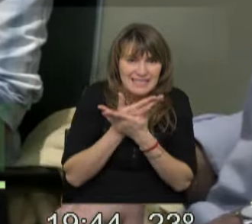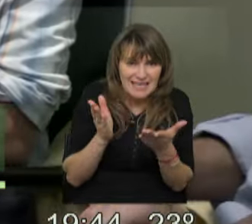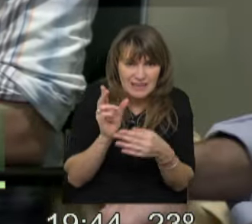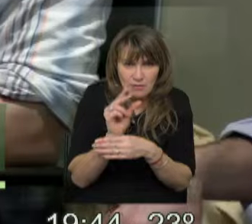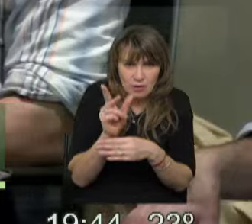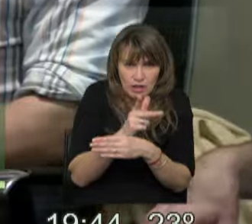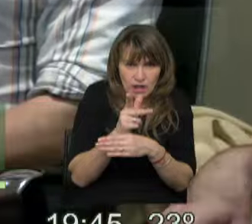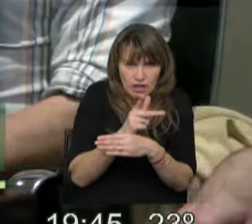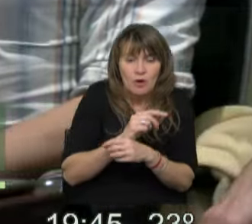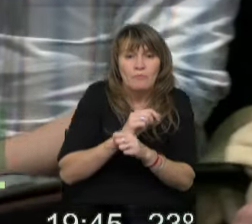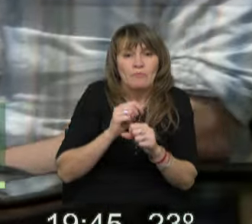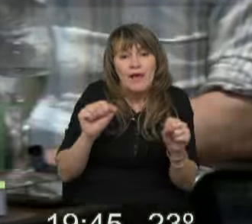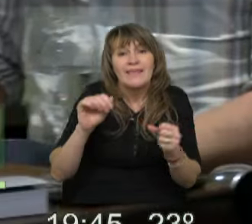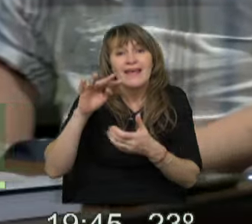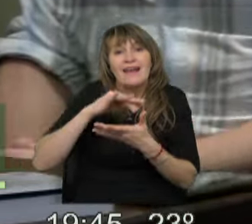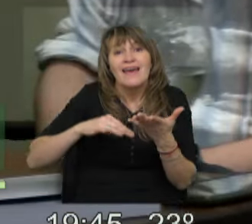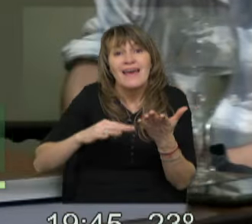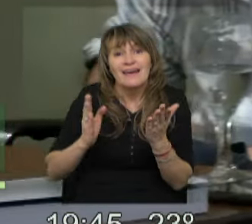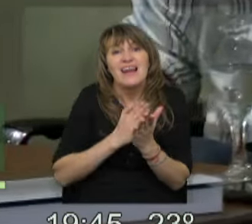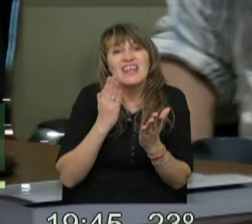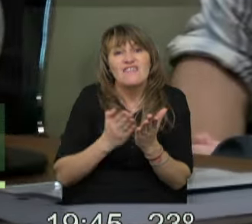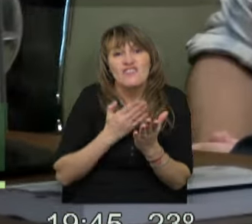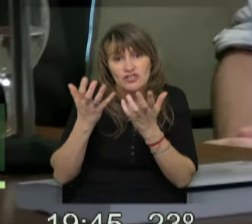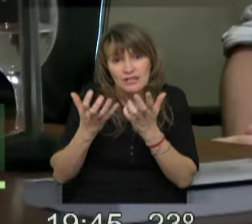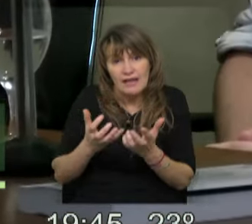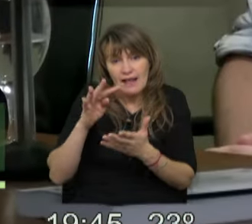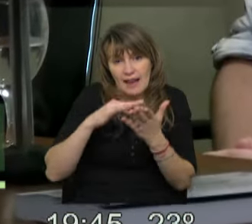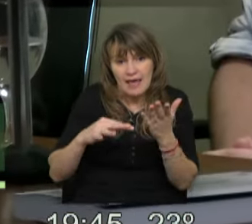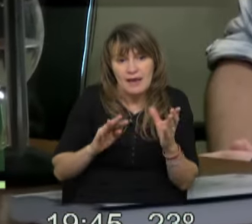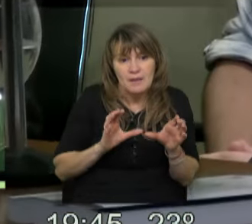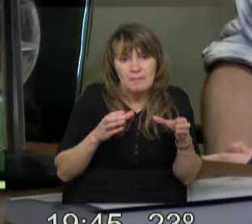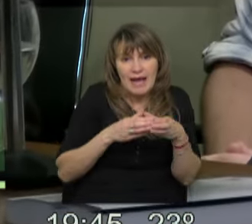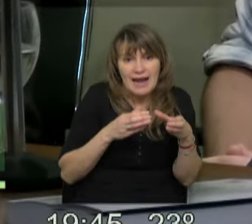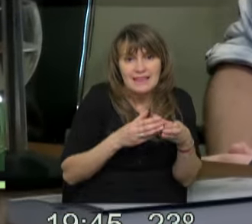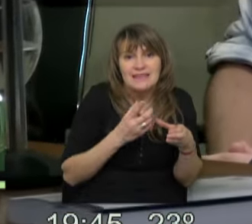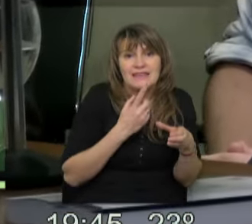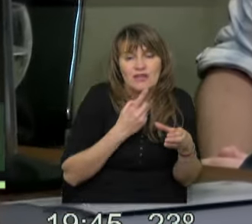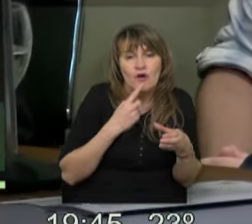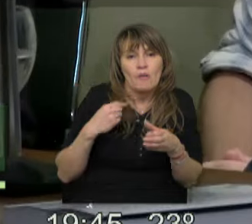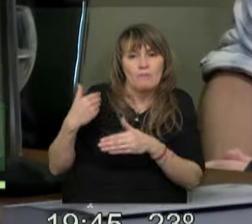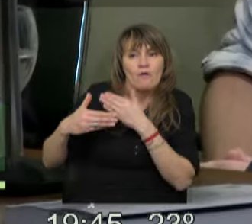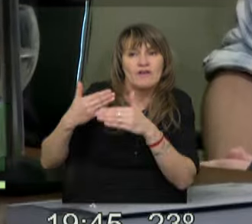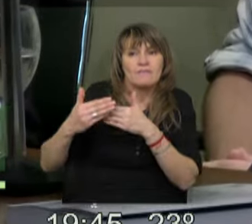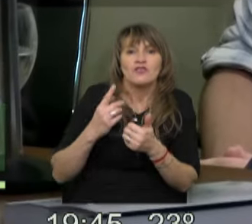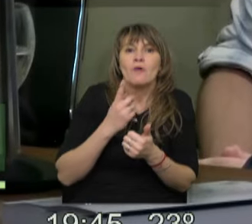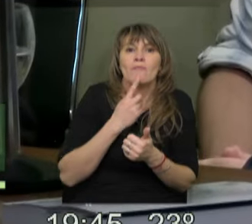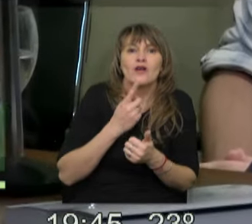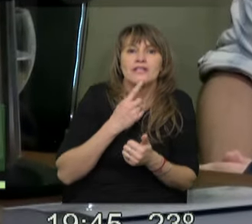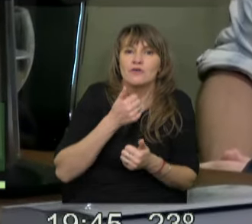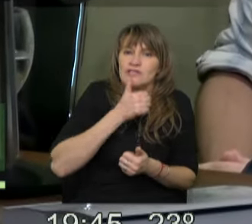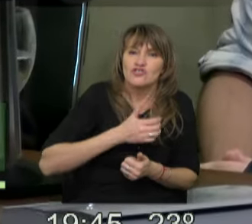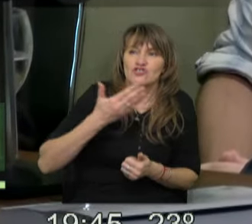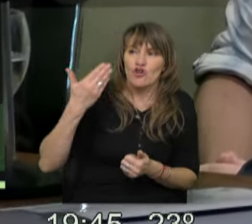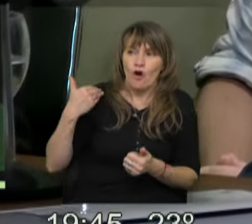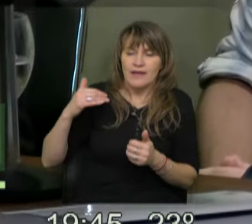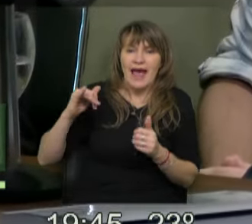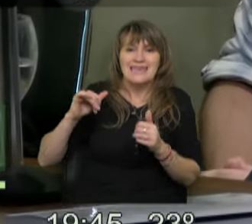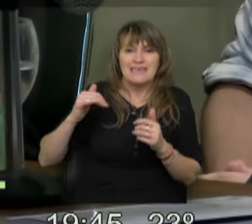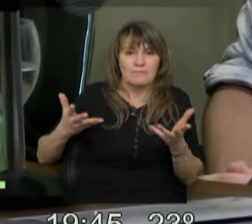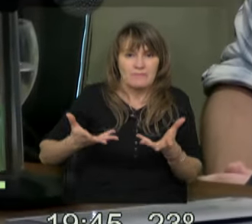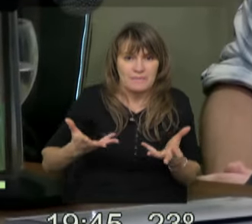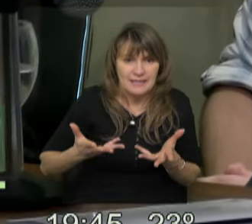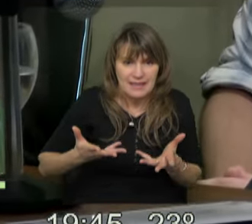quedan todos invitados a leer este libro de Partidos y Movimientos Políticos en Uruguay, Historia y Presente, de José Rilla y Jaime Jaffe,